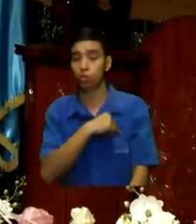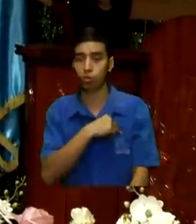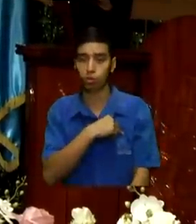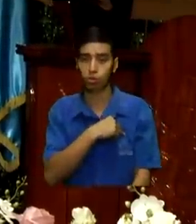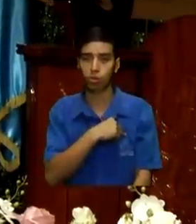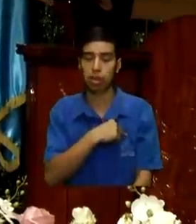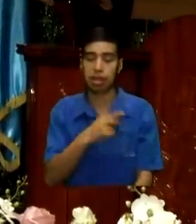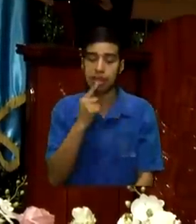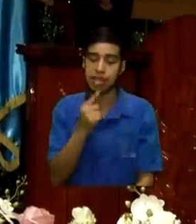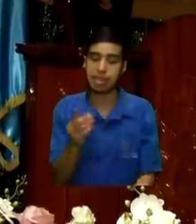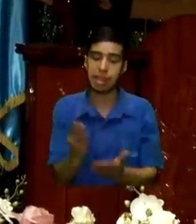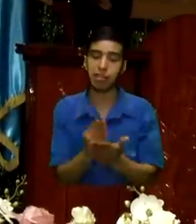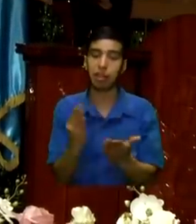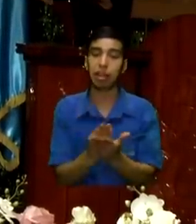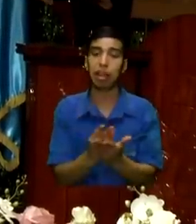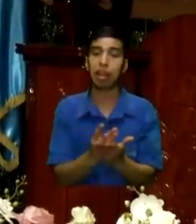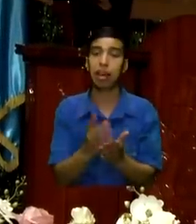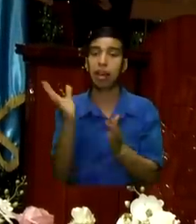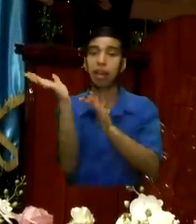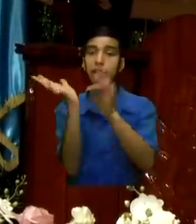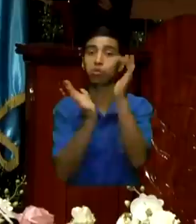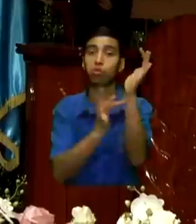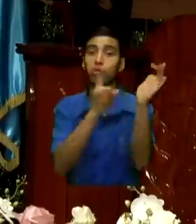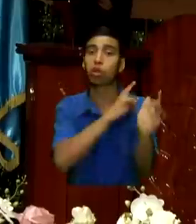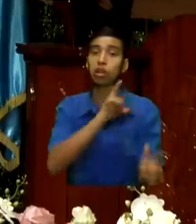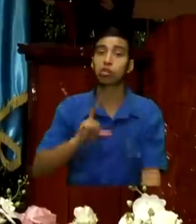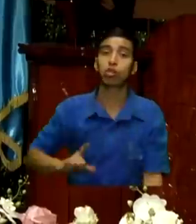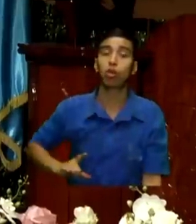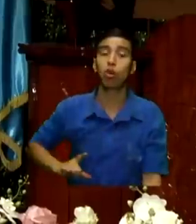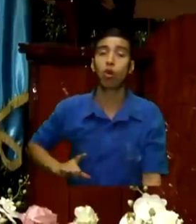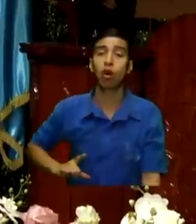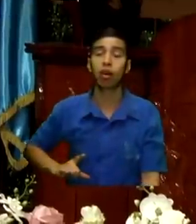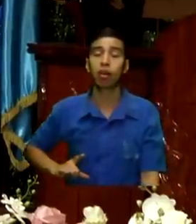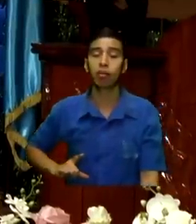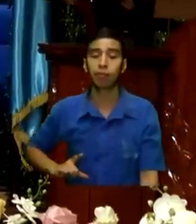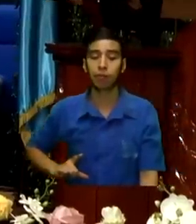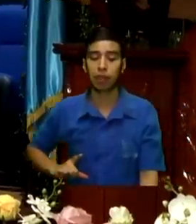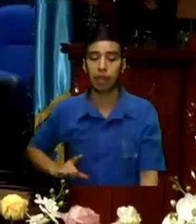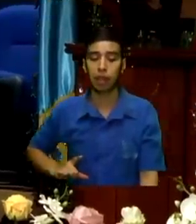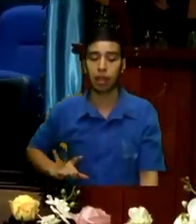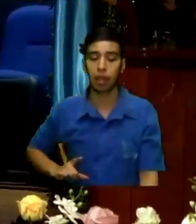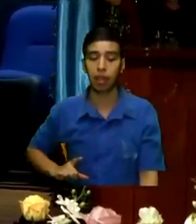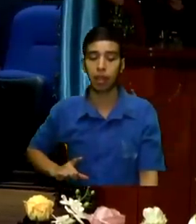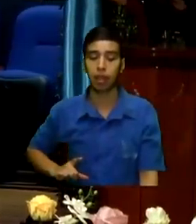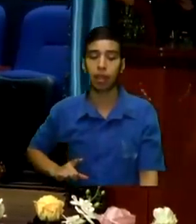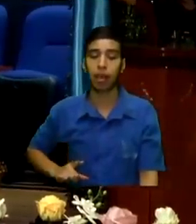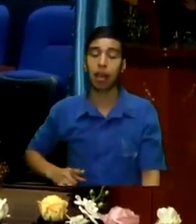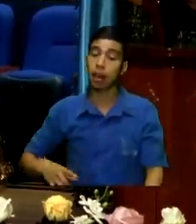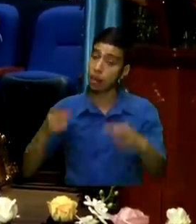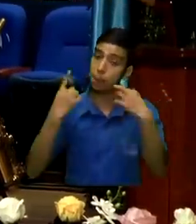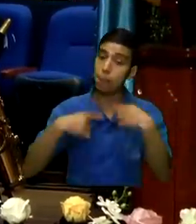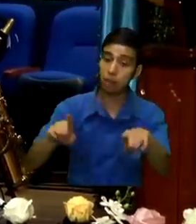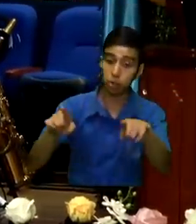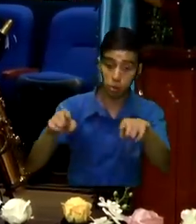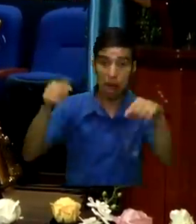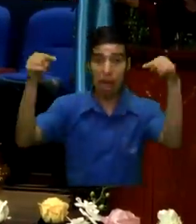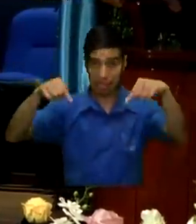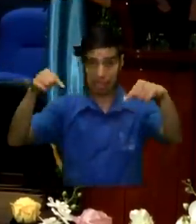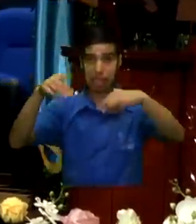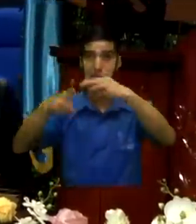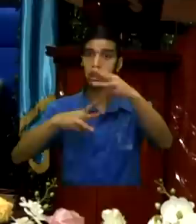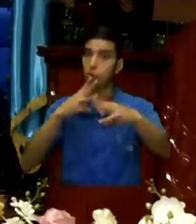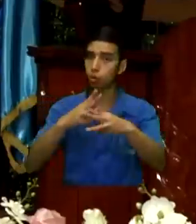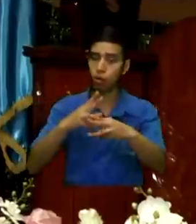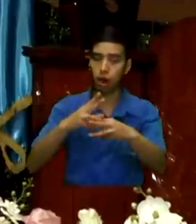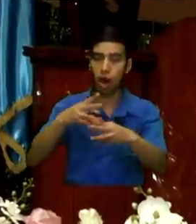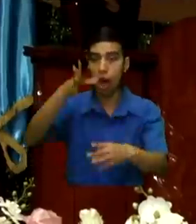que Jesucristo, por lo que padeció, por lo que sufrió, aprendió obediencia. Pero el hombre dice, no, no, no,